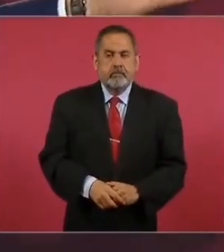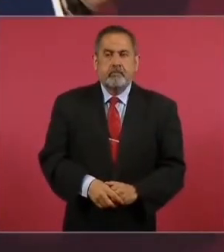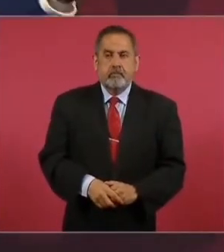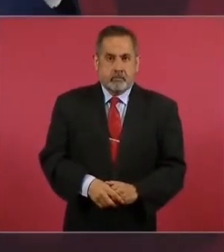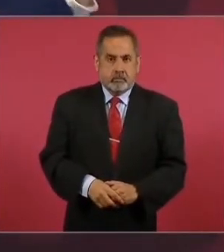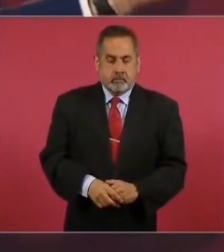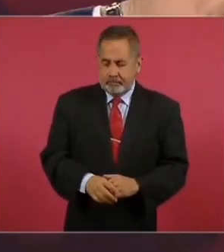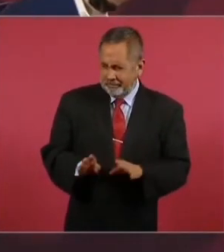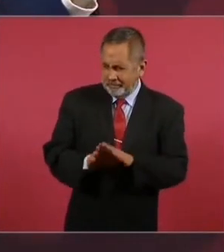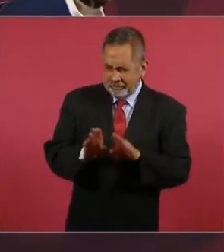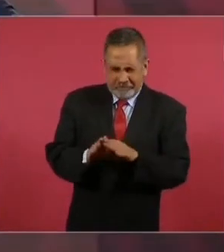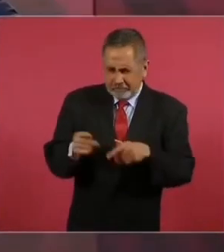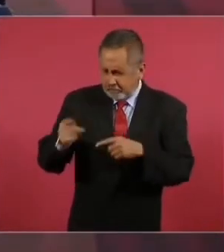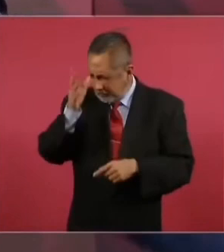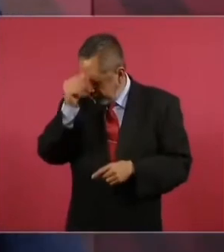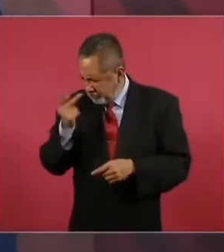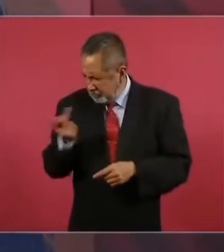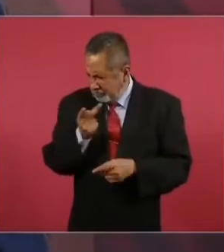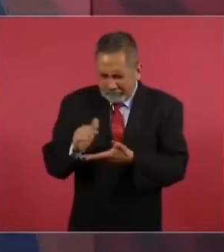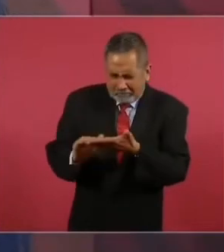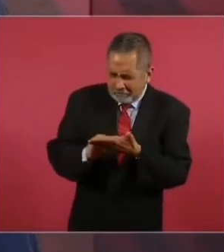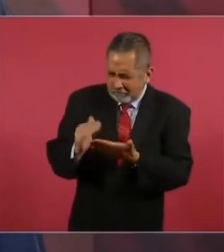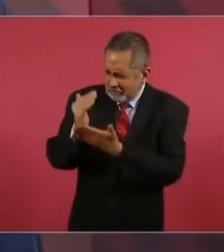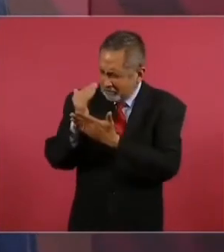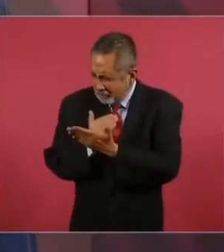¿cómo llegaron a ese acuerdo?